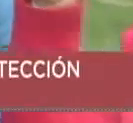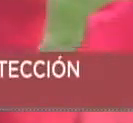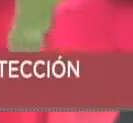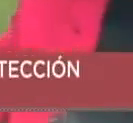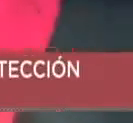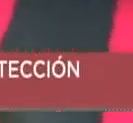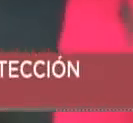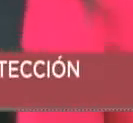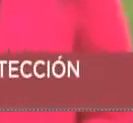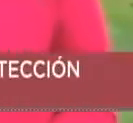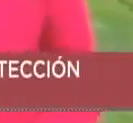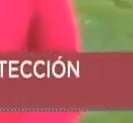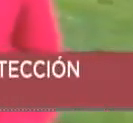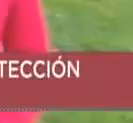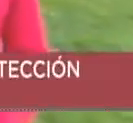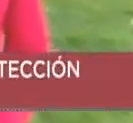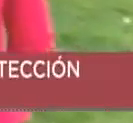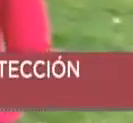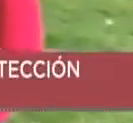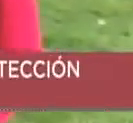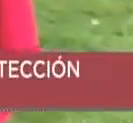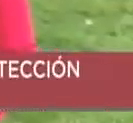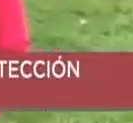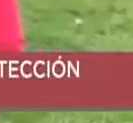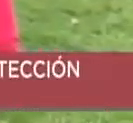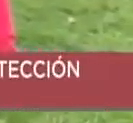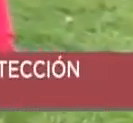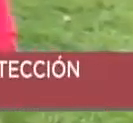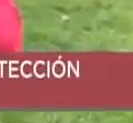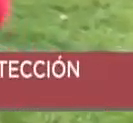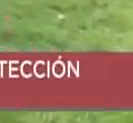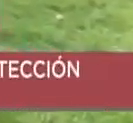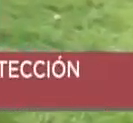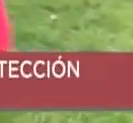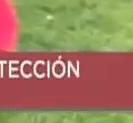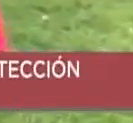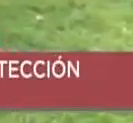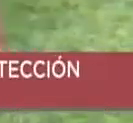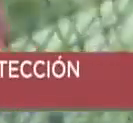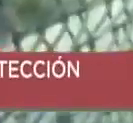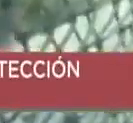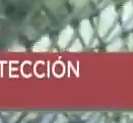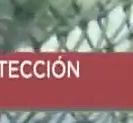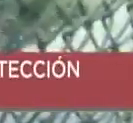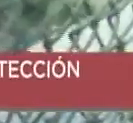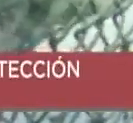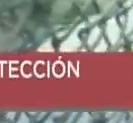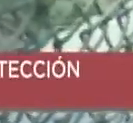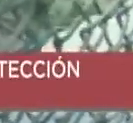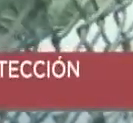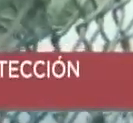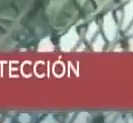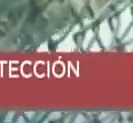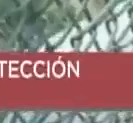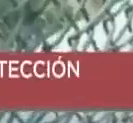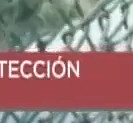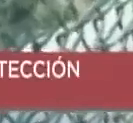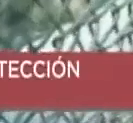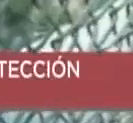Bueno, ya lo saben, las redes sociales allí. Gracias a ustedes por habernos acompañado en este especial 360.